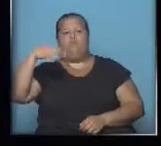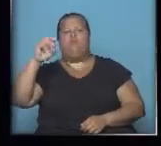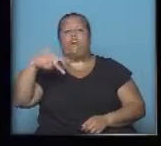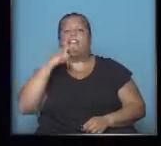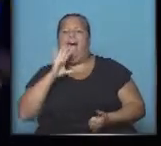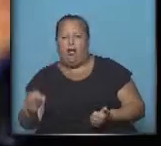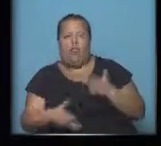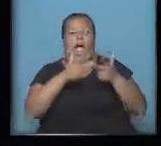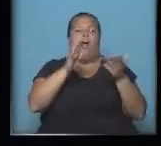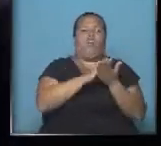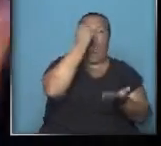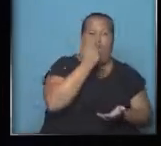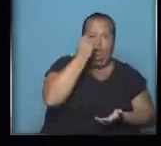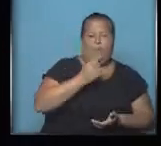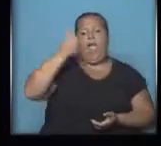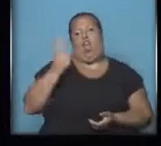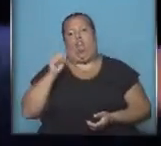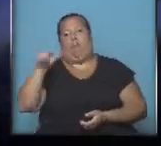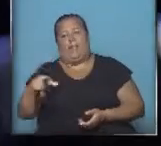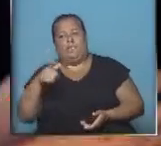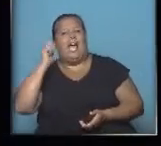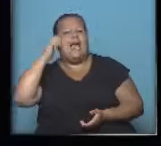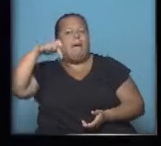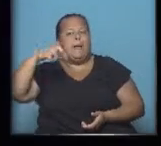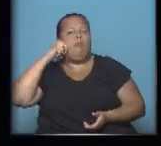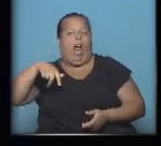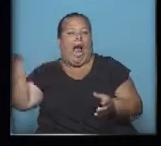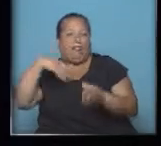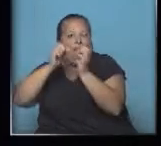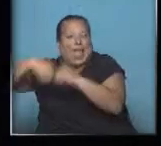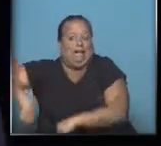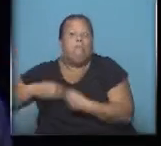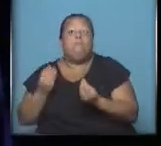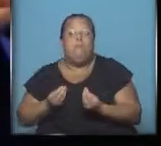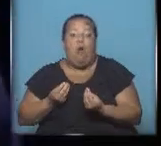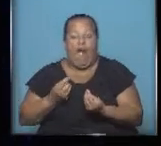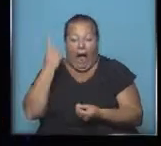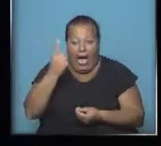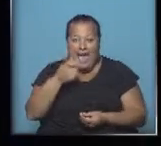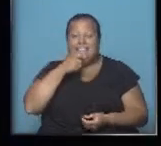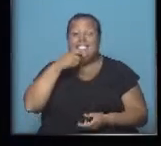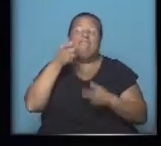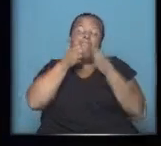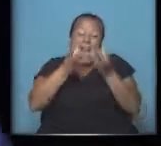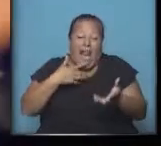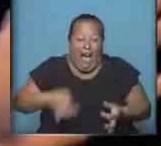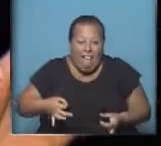Monsanto. Si hablamos de economía, economista de JP Morgan. Bueno, ahora los mandó a esconder a todos, porque cada uno, cada vez que sinceraba